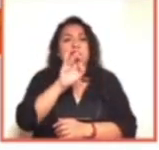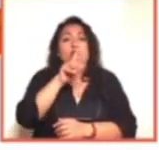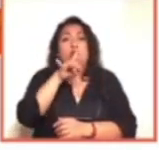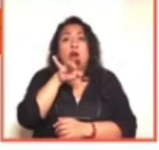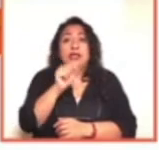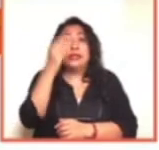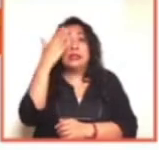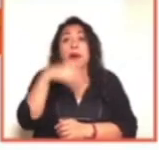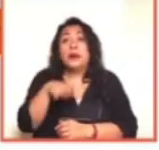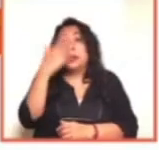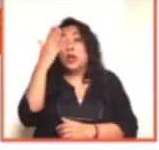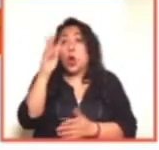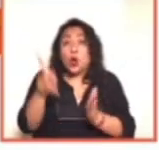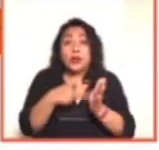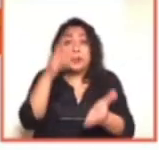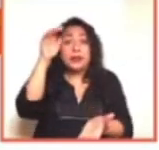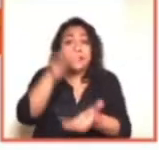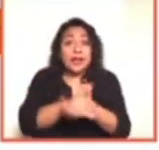a casar el gato viudo.